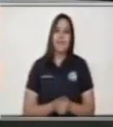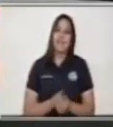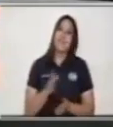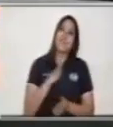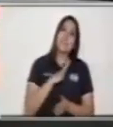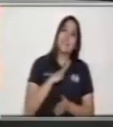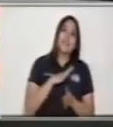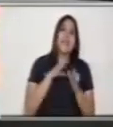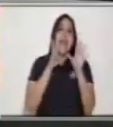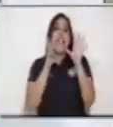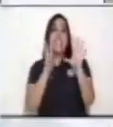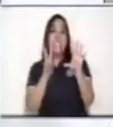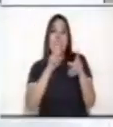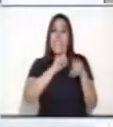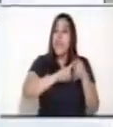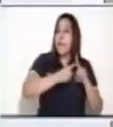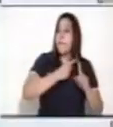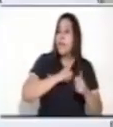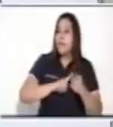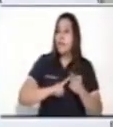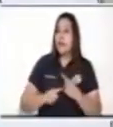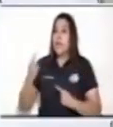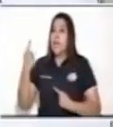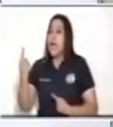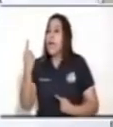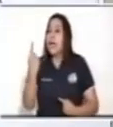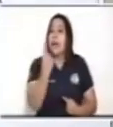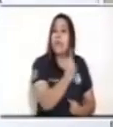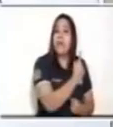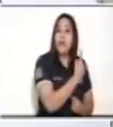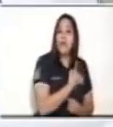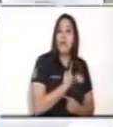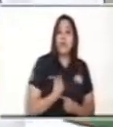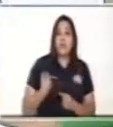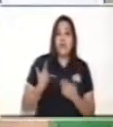siete amigos y a cada amigo le das dos frutas?